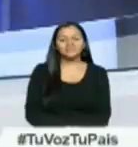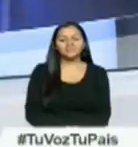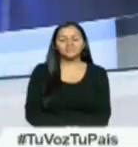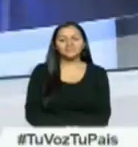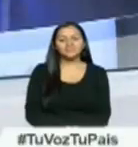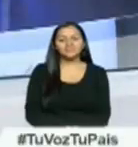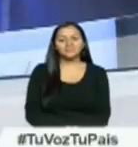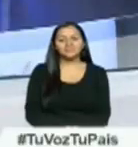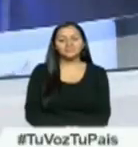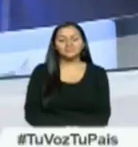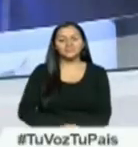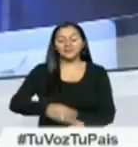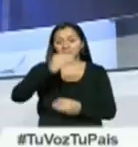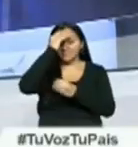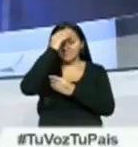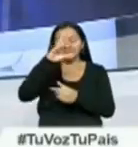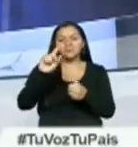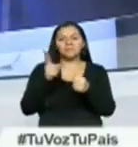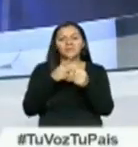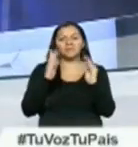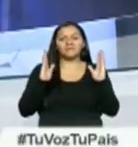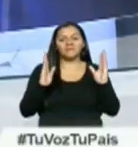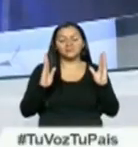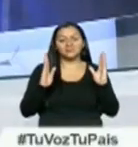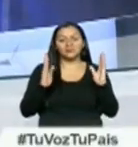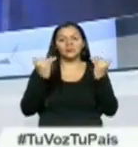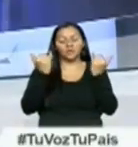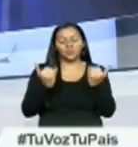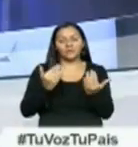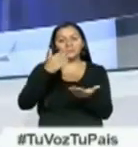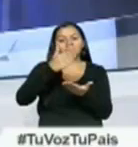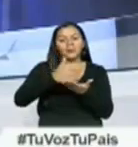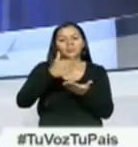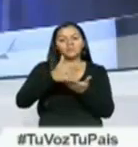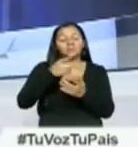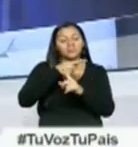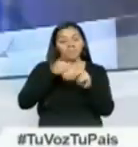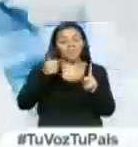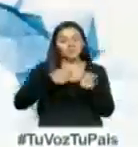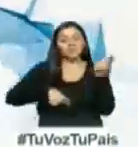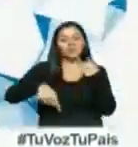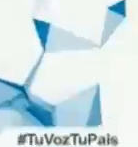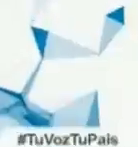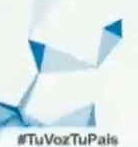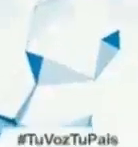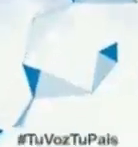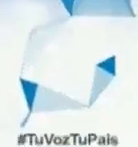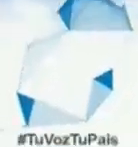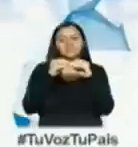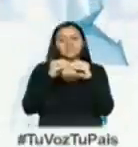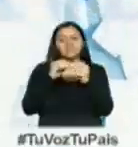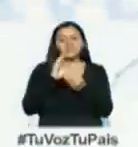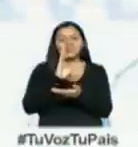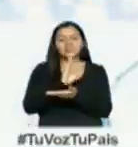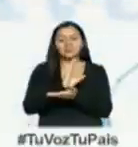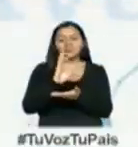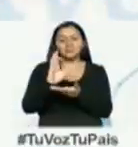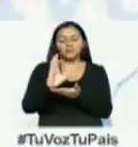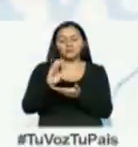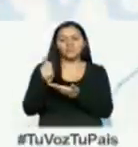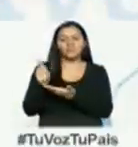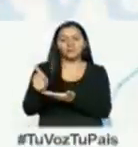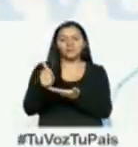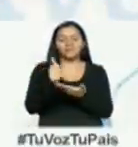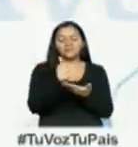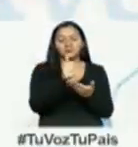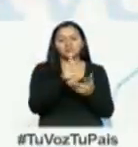Esta fue la información del primer bloque informativo. Hacemos una breve pausa, pero al regresar tenemos nuevos testimonios de beneficiarios